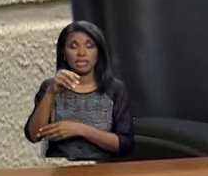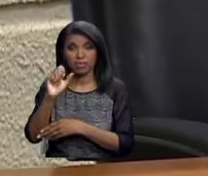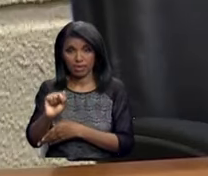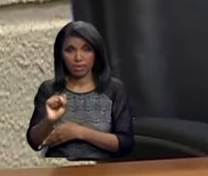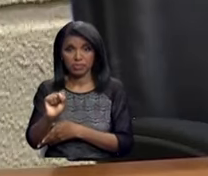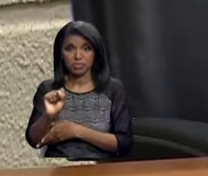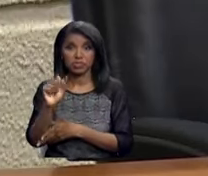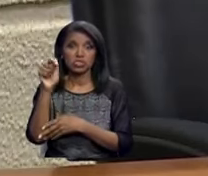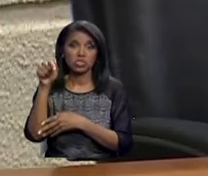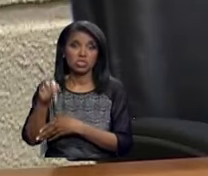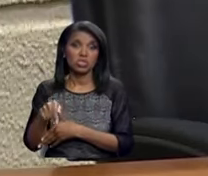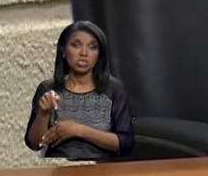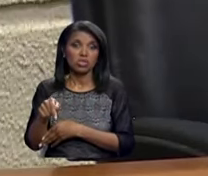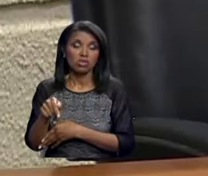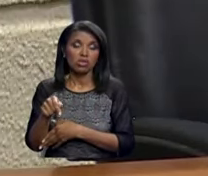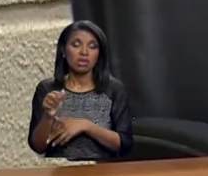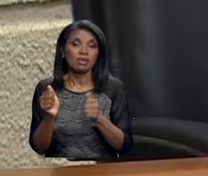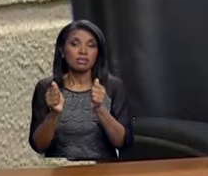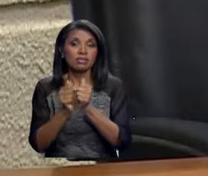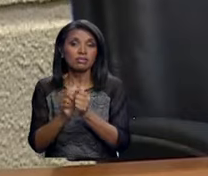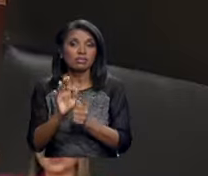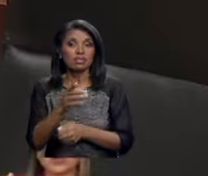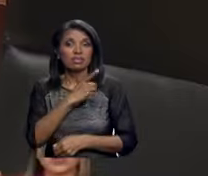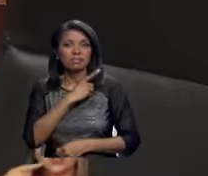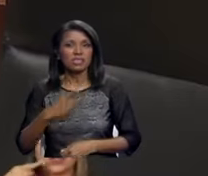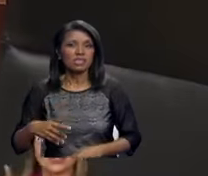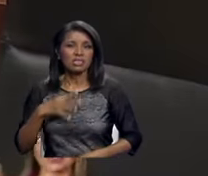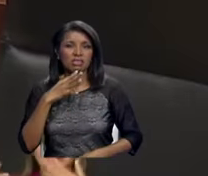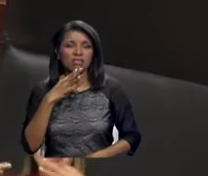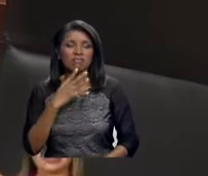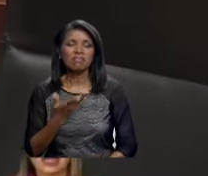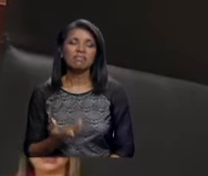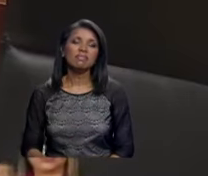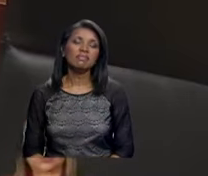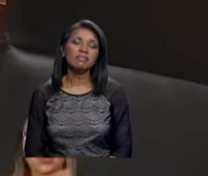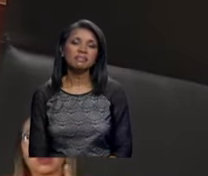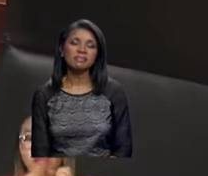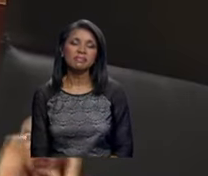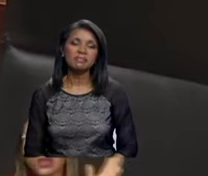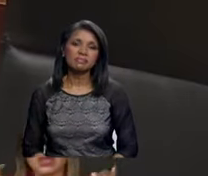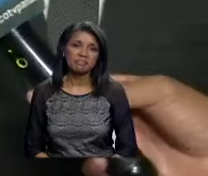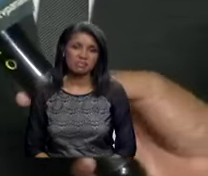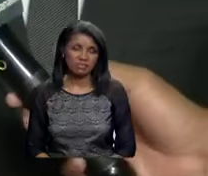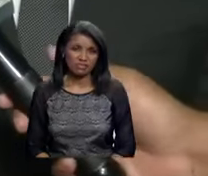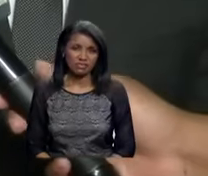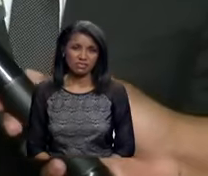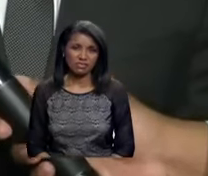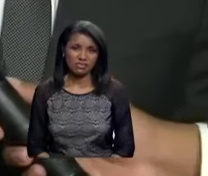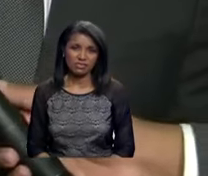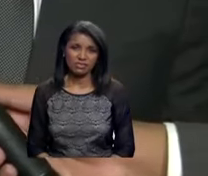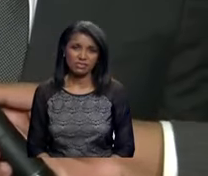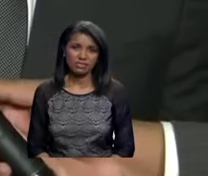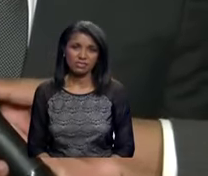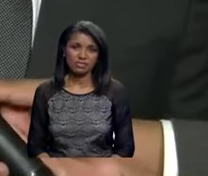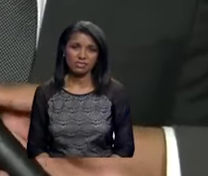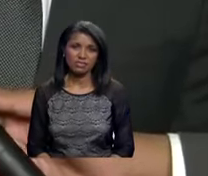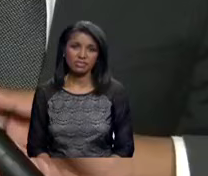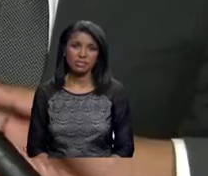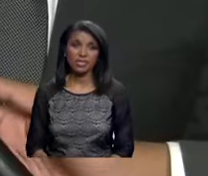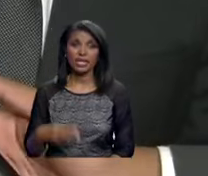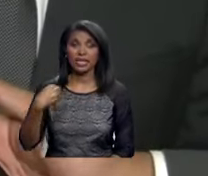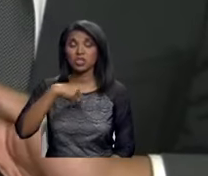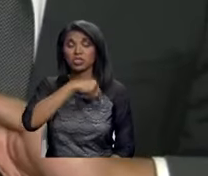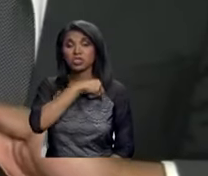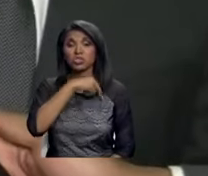hoy precisamente esta bancada junto con sus diputados se pronuncia. Escuchemos. Una lucha frontal contra la corrupción, precisamente con